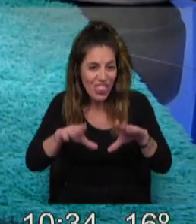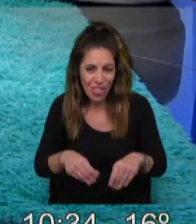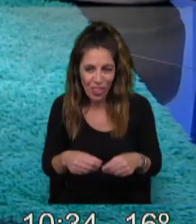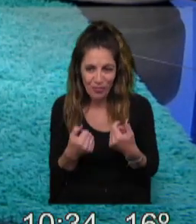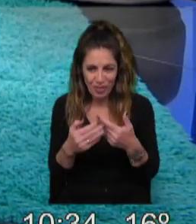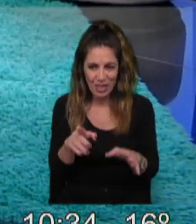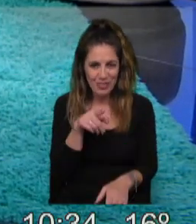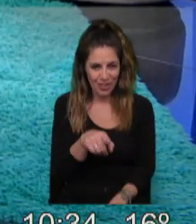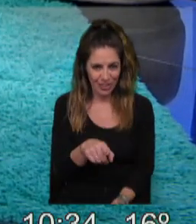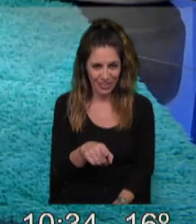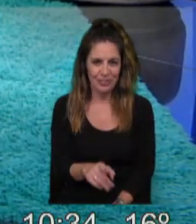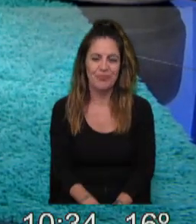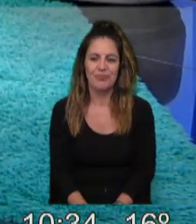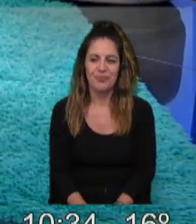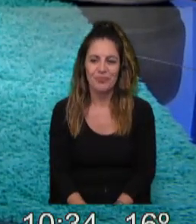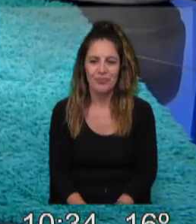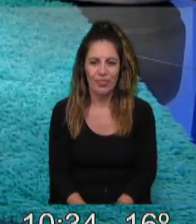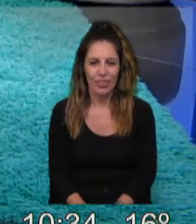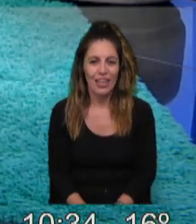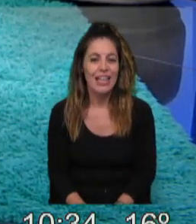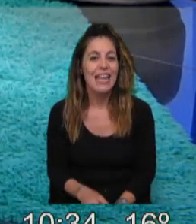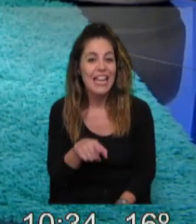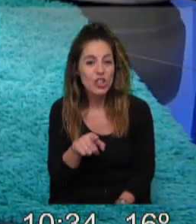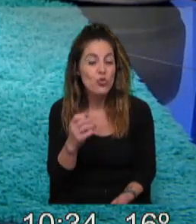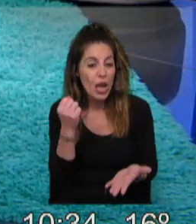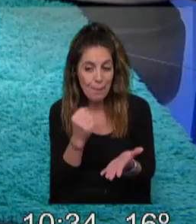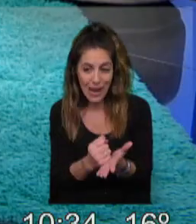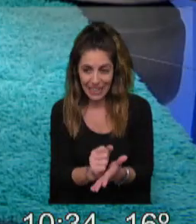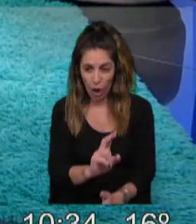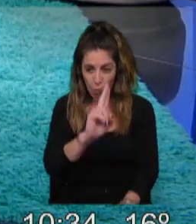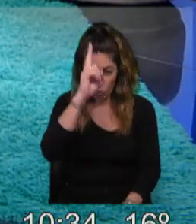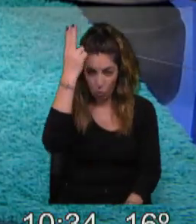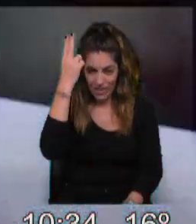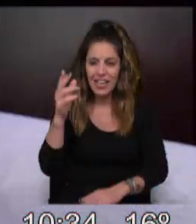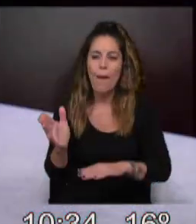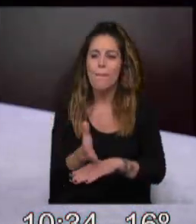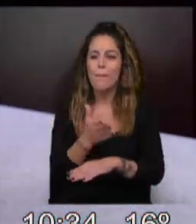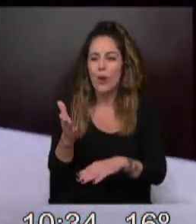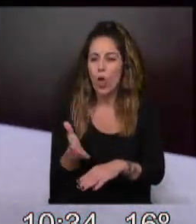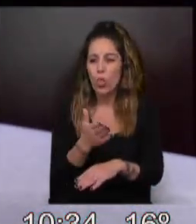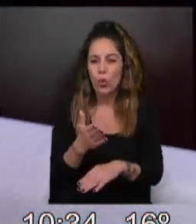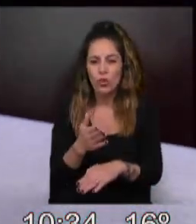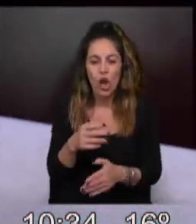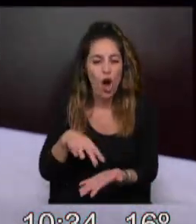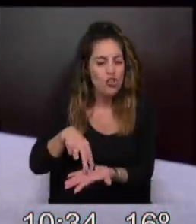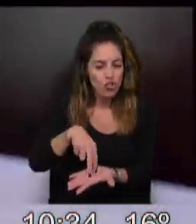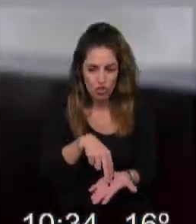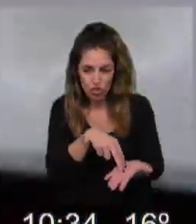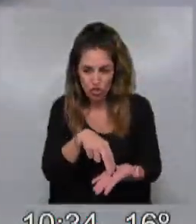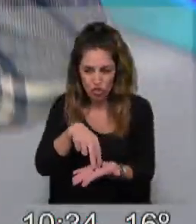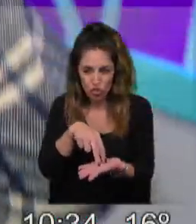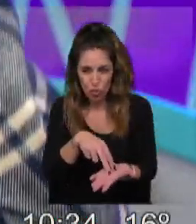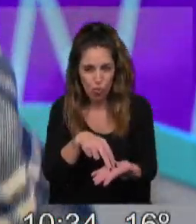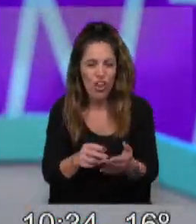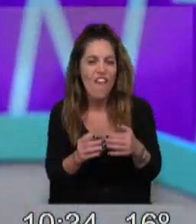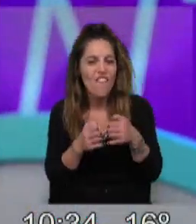gata. La gata es lo que tenemos acá, ¿no? Es una línea, una marca uruguaya de todo lo que son productos de, para el surf y, y yo lo